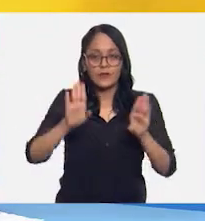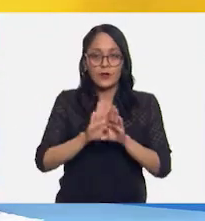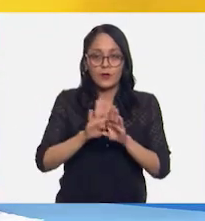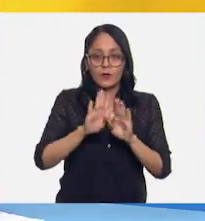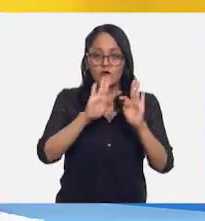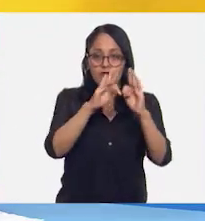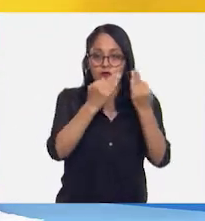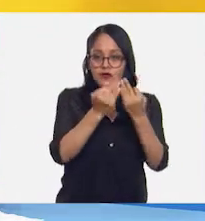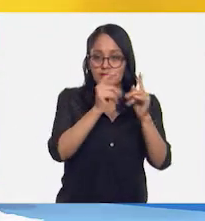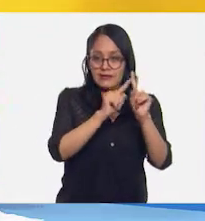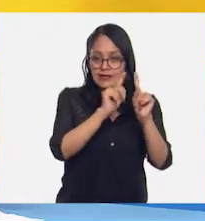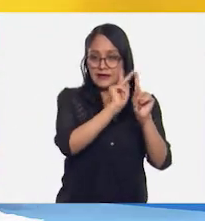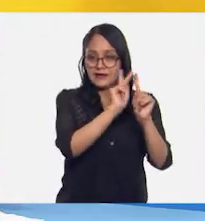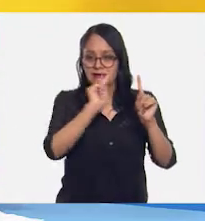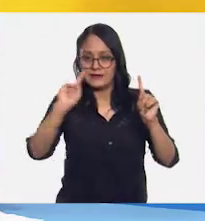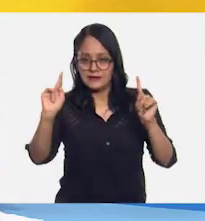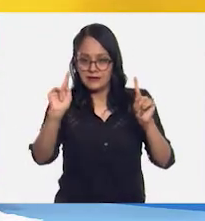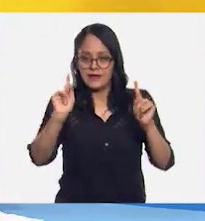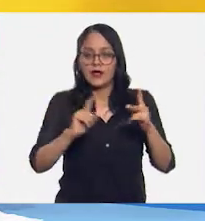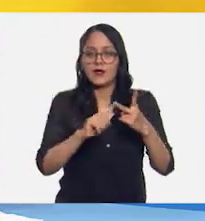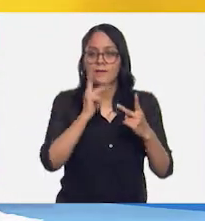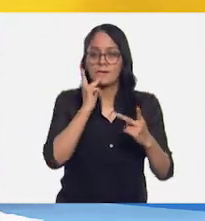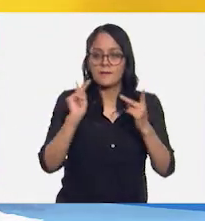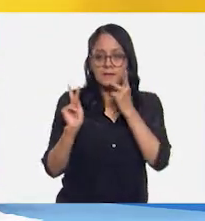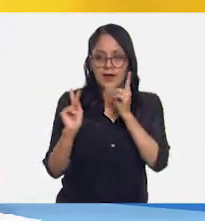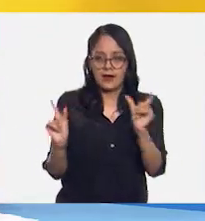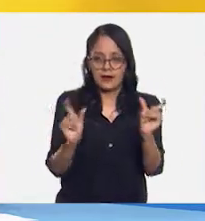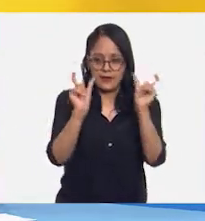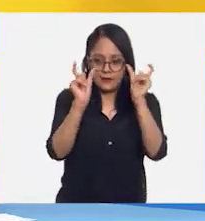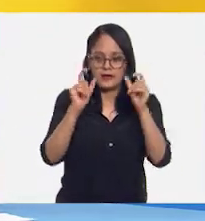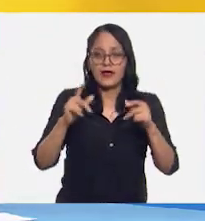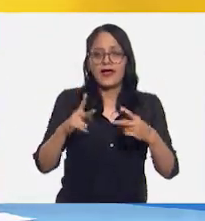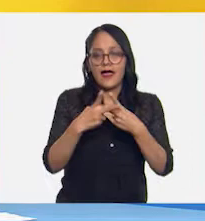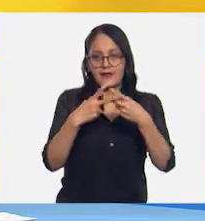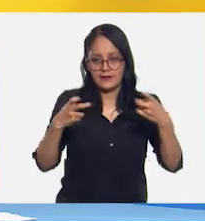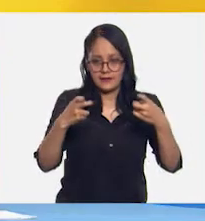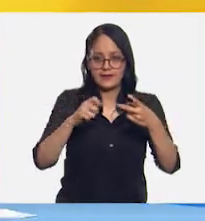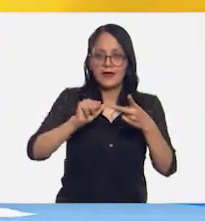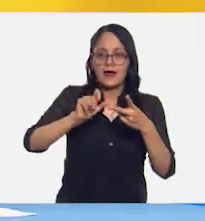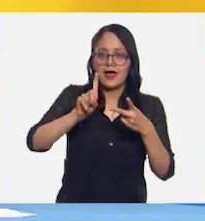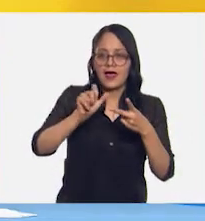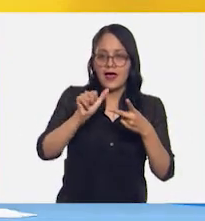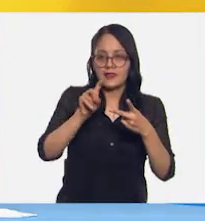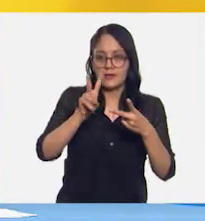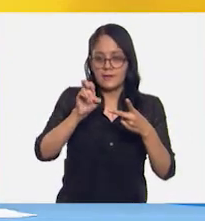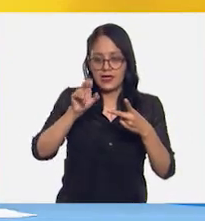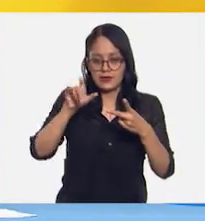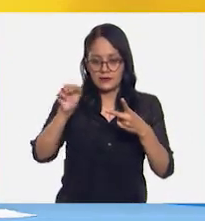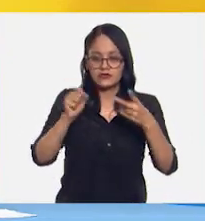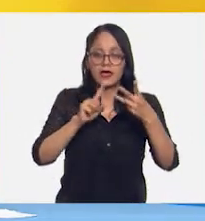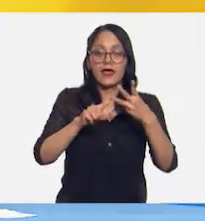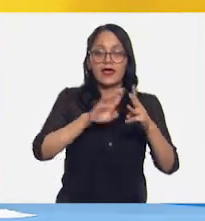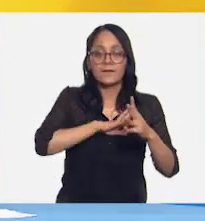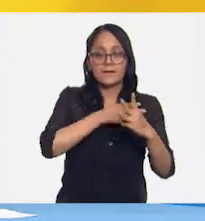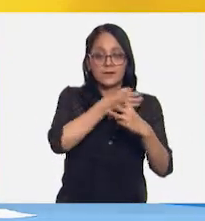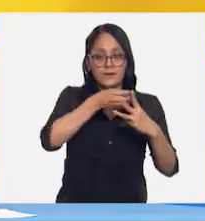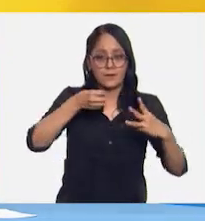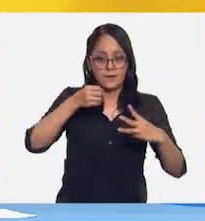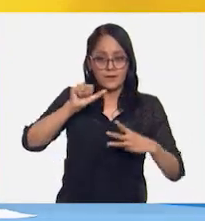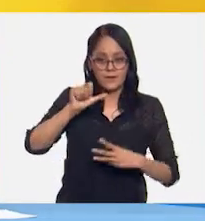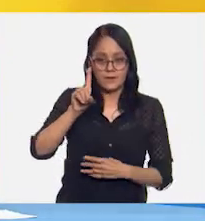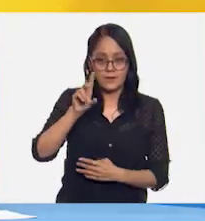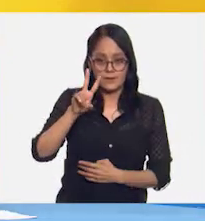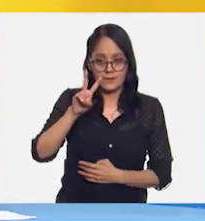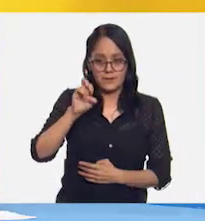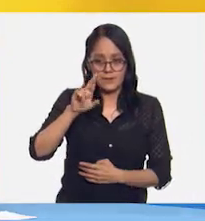figuras retóricas y las palabras, es decir, adjetivos, adverbios y frases adverbiales que podríamos emplear para